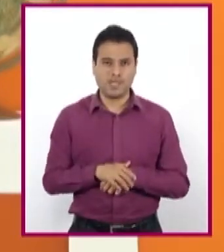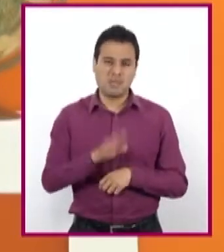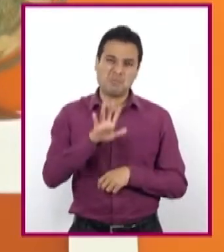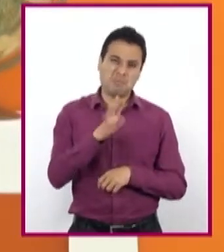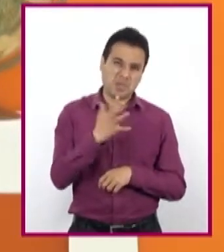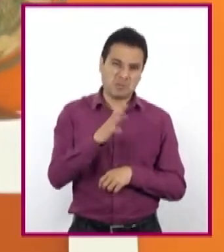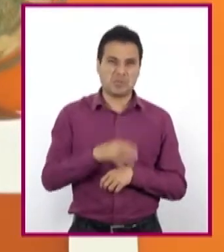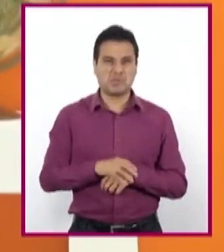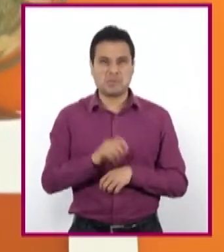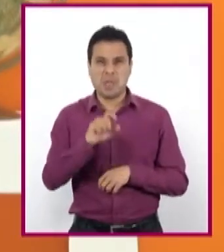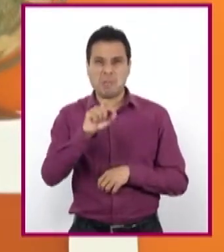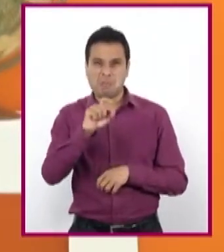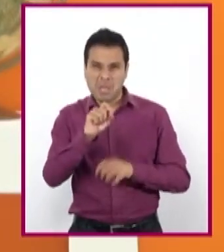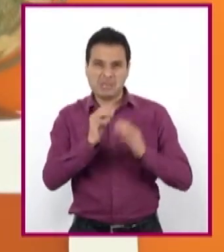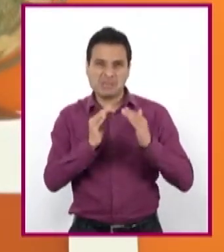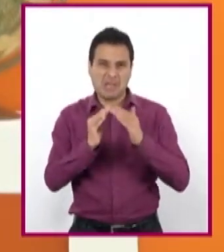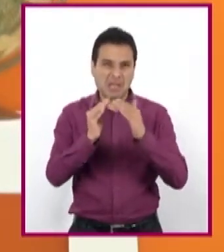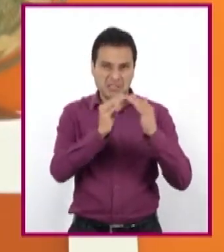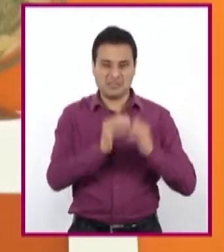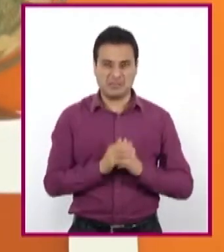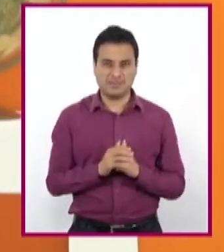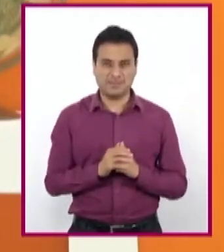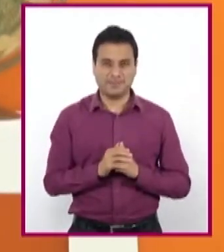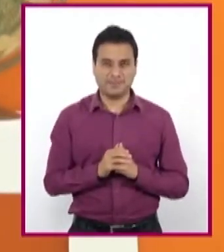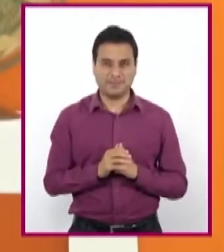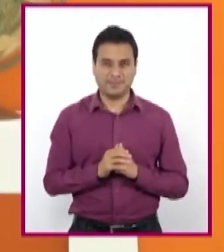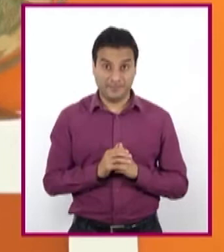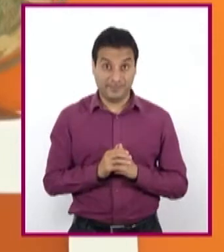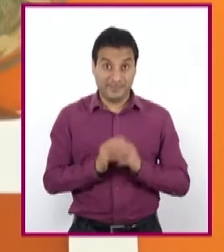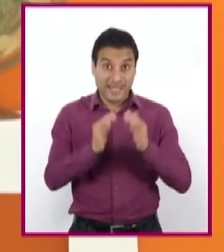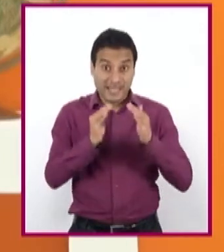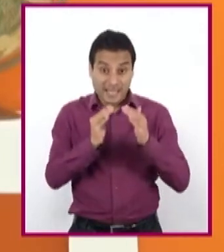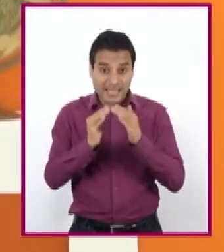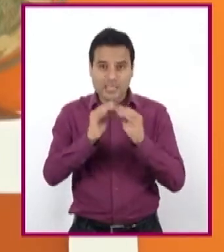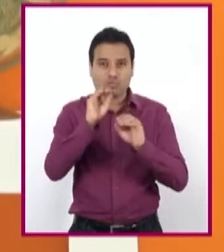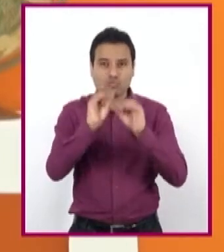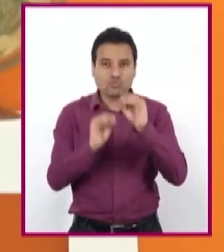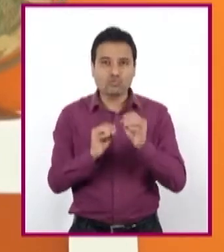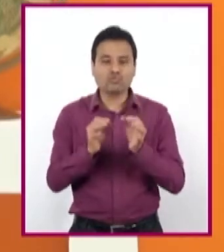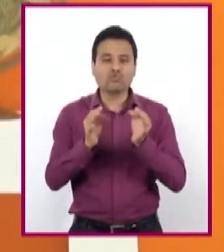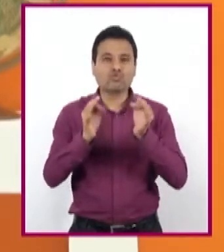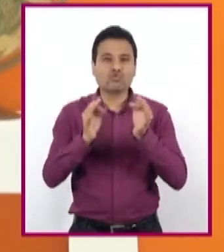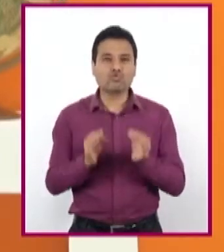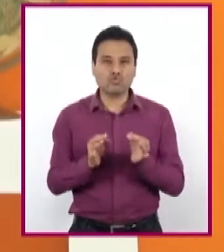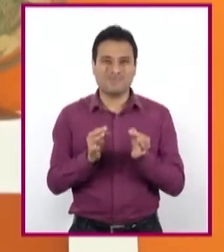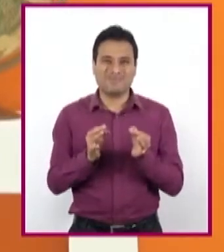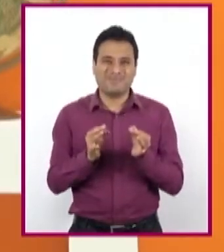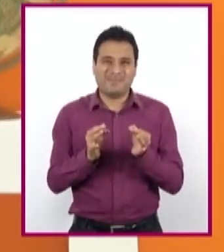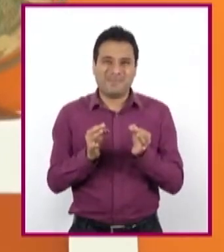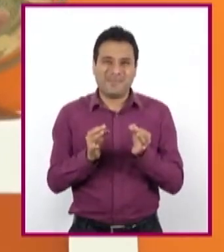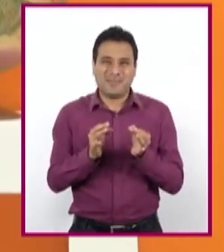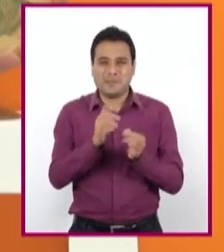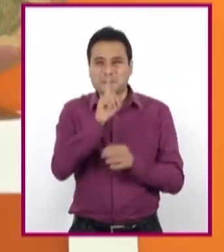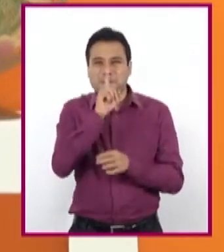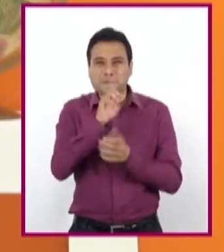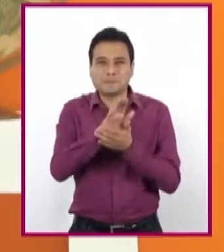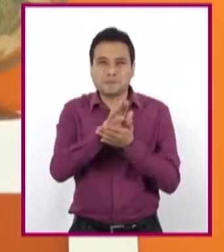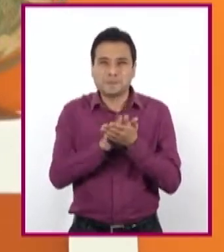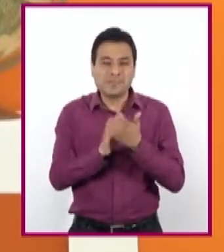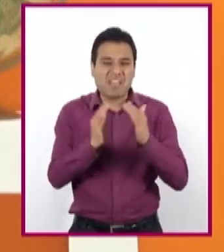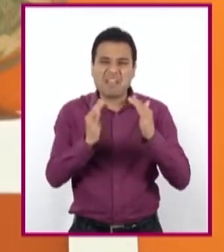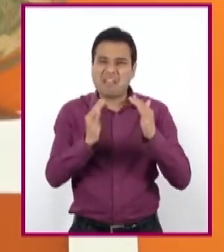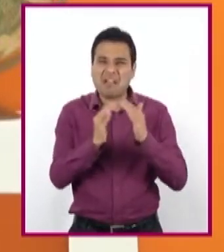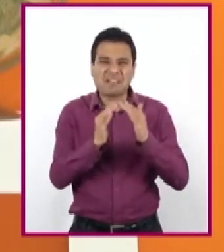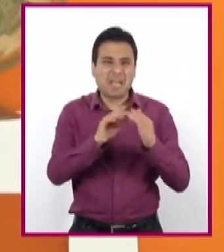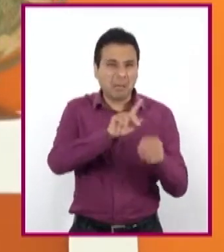rebasaban 20 chozas. Estas, construidas con materiales perecederos, eran muy parecidas entre sí